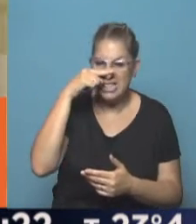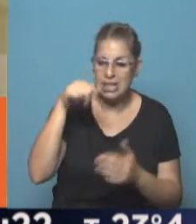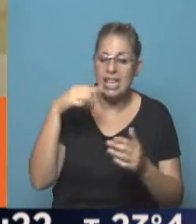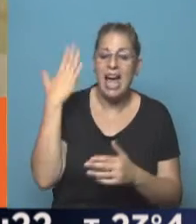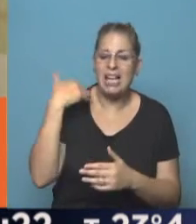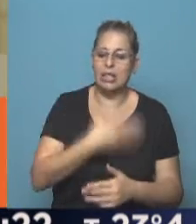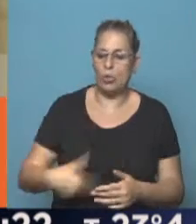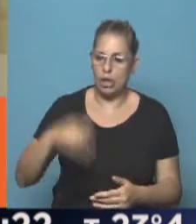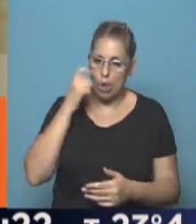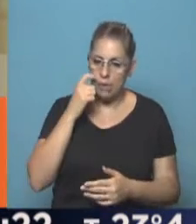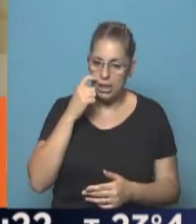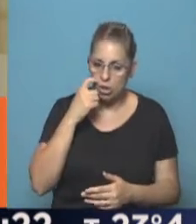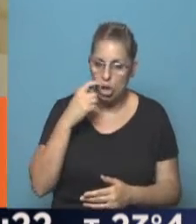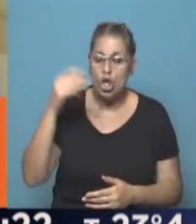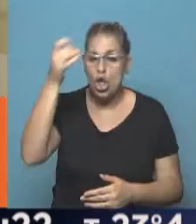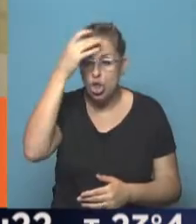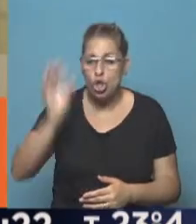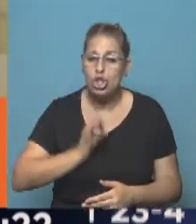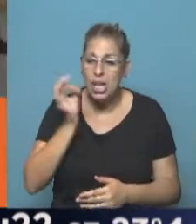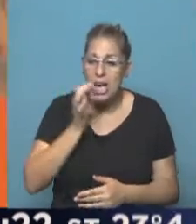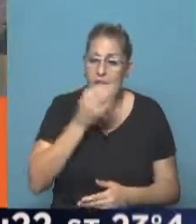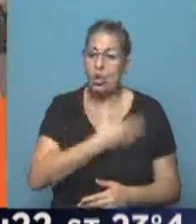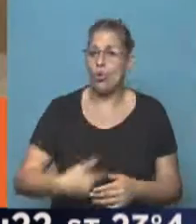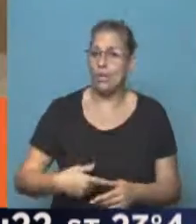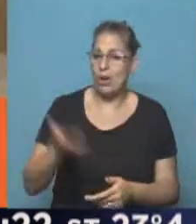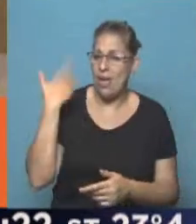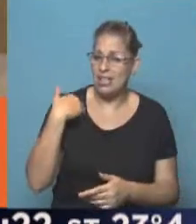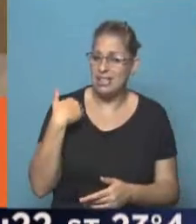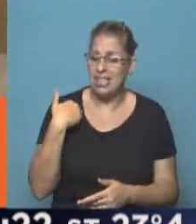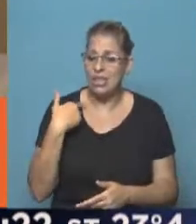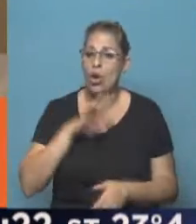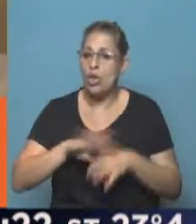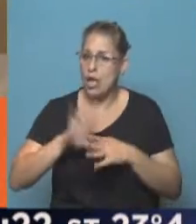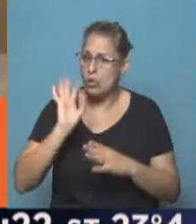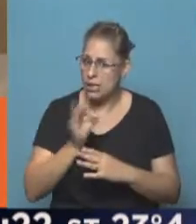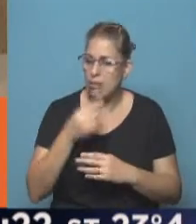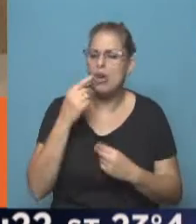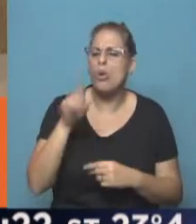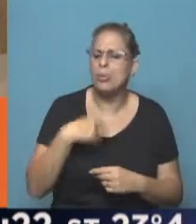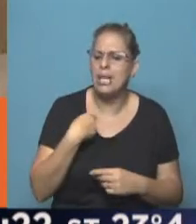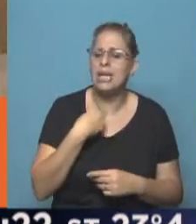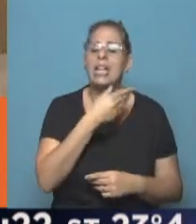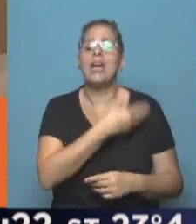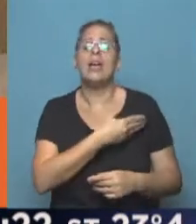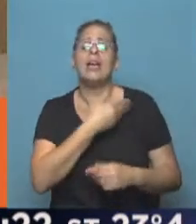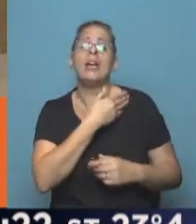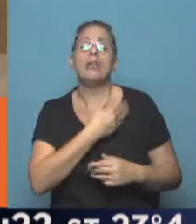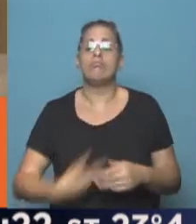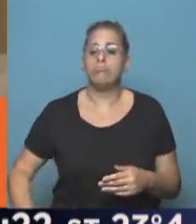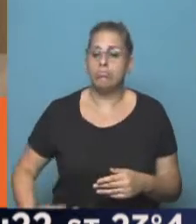pisando esta deuda fue el gobierno anterior. ¿Por qué el Estado, en manos de Mauricio Macri,